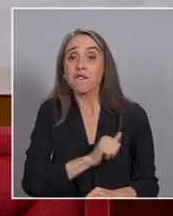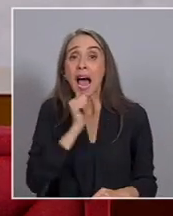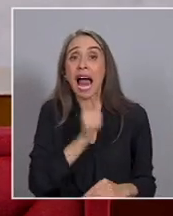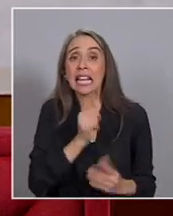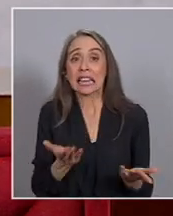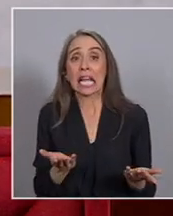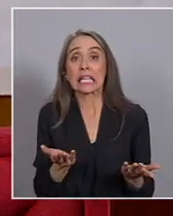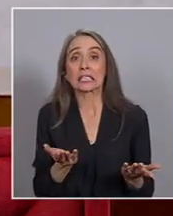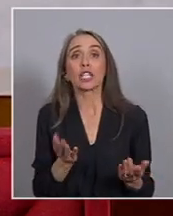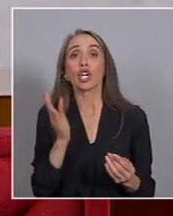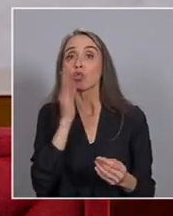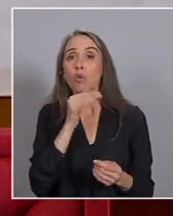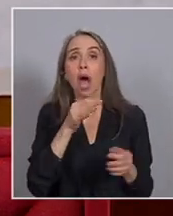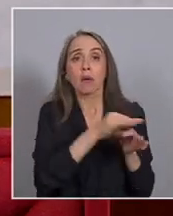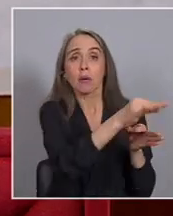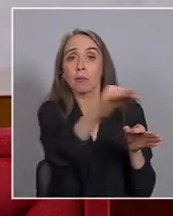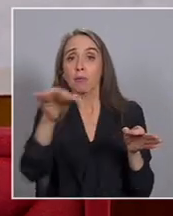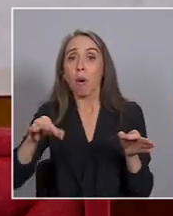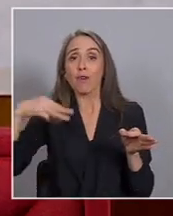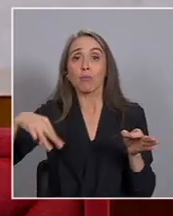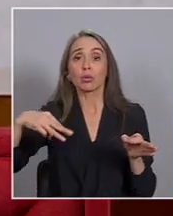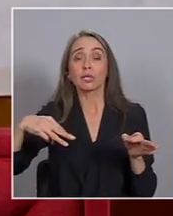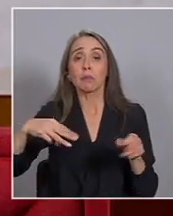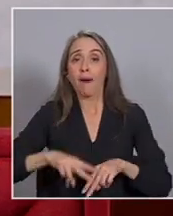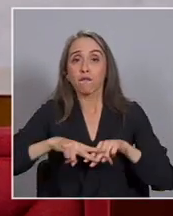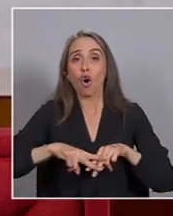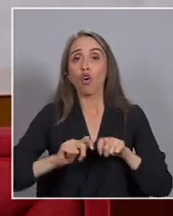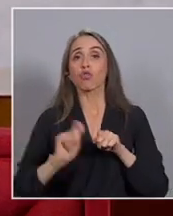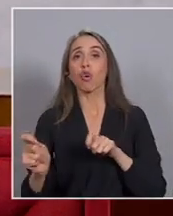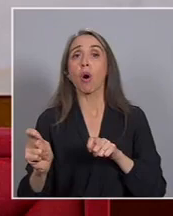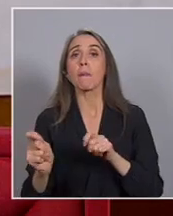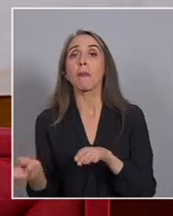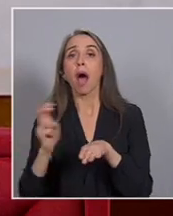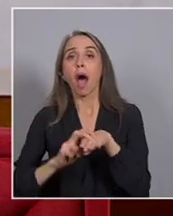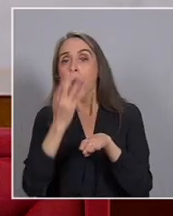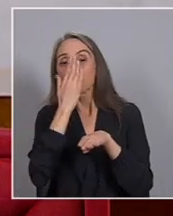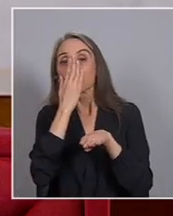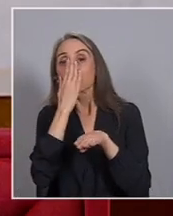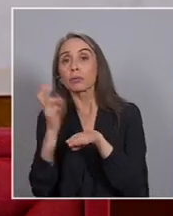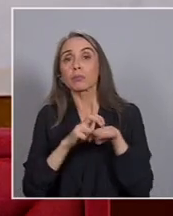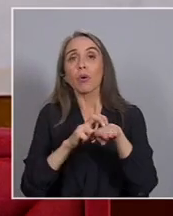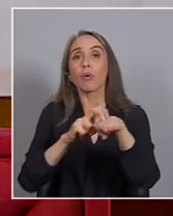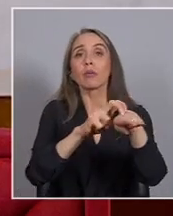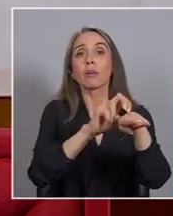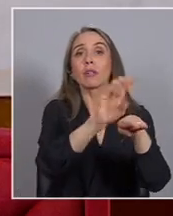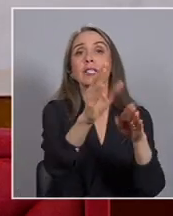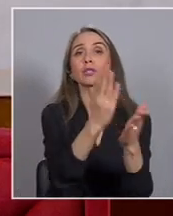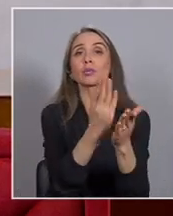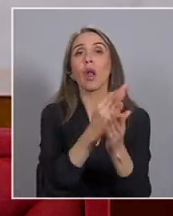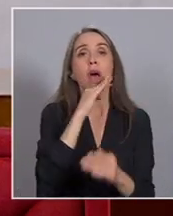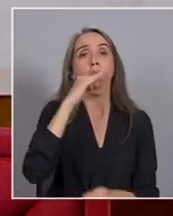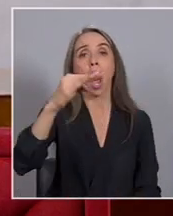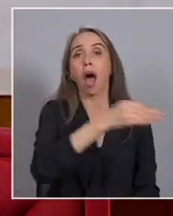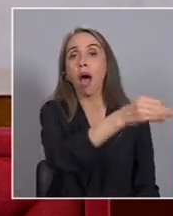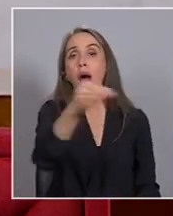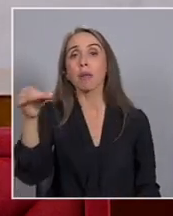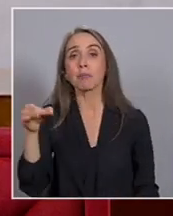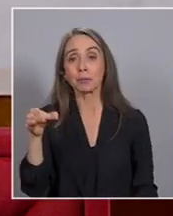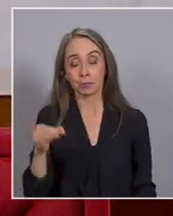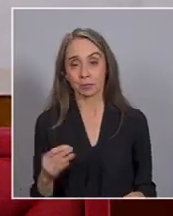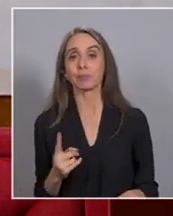que se genera en los municipios producto del transporte de estudiantes en la ruralidad. Esto es importante